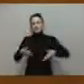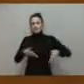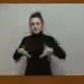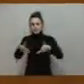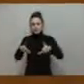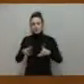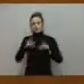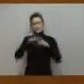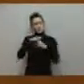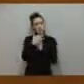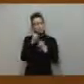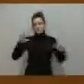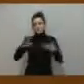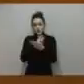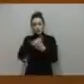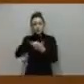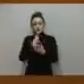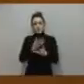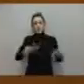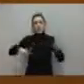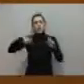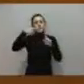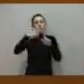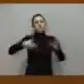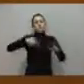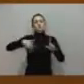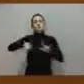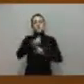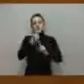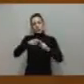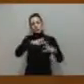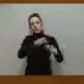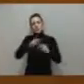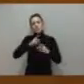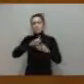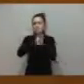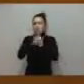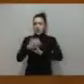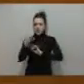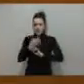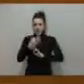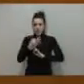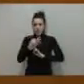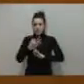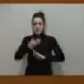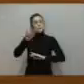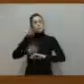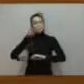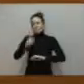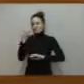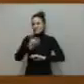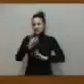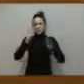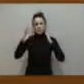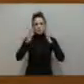para alcanzar los objetivos había muchas cosas que cambiar, sobre todo la temporalidad de los programas de gobierno que